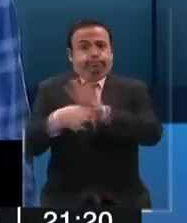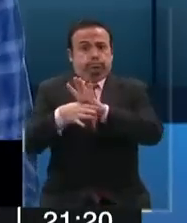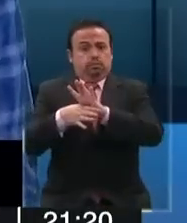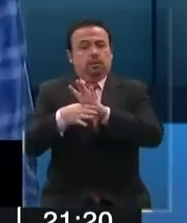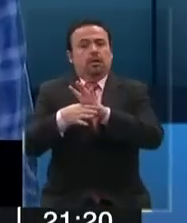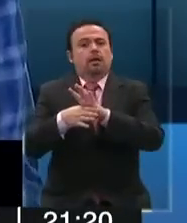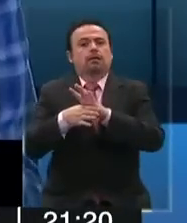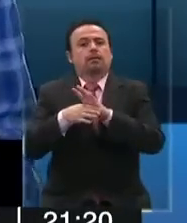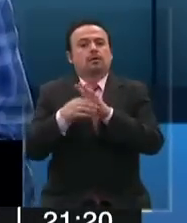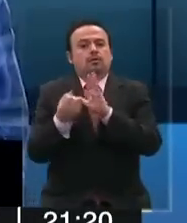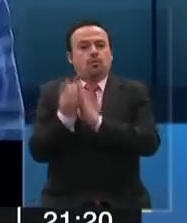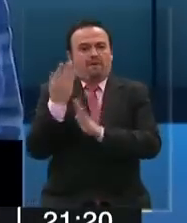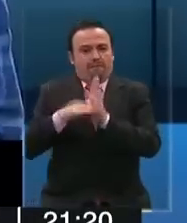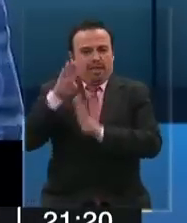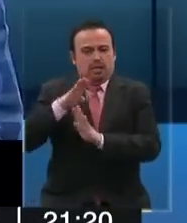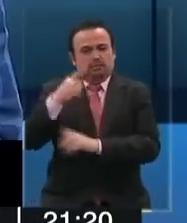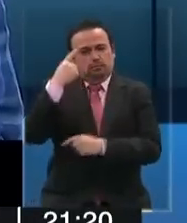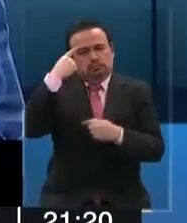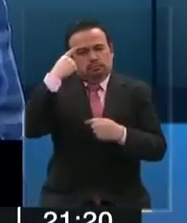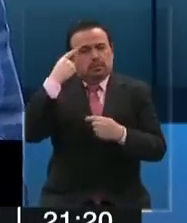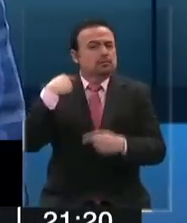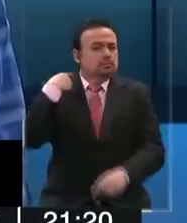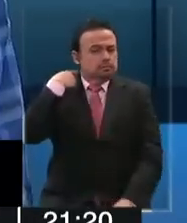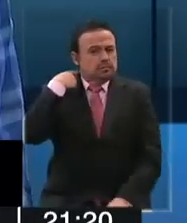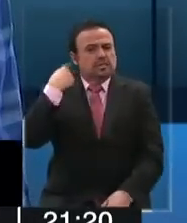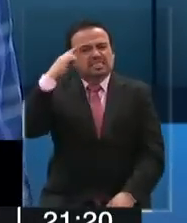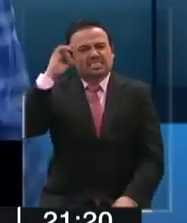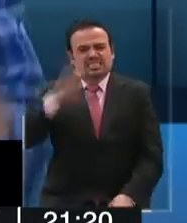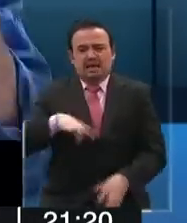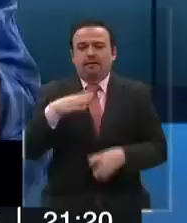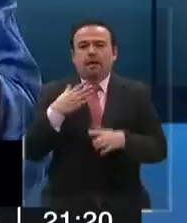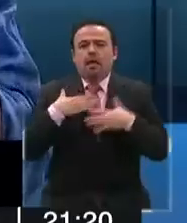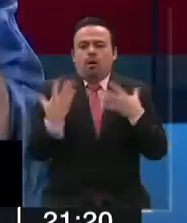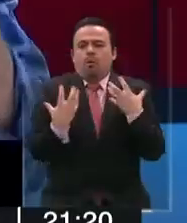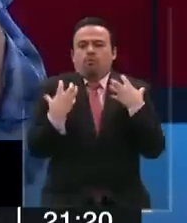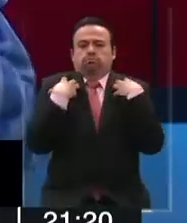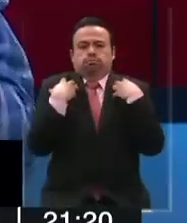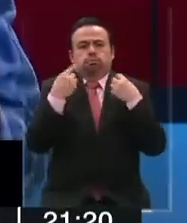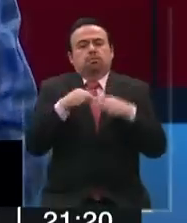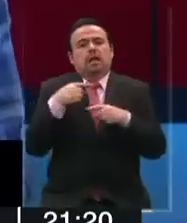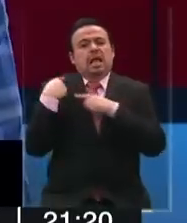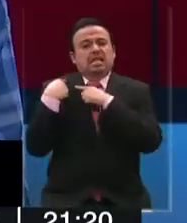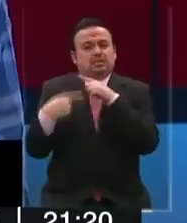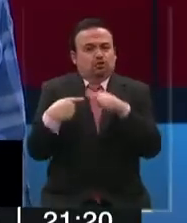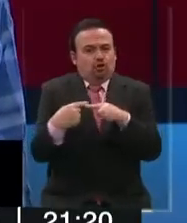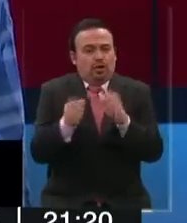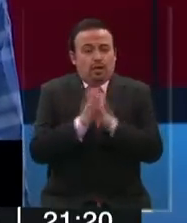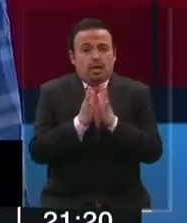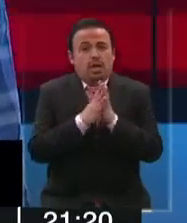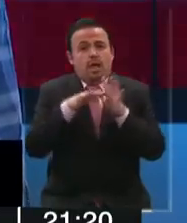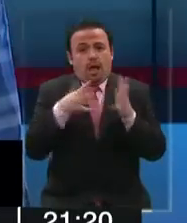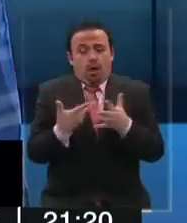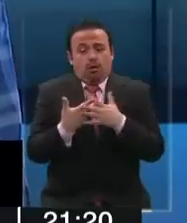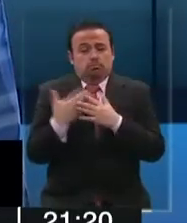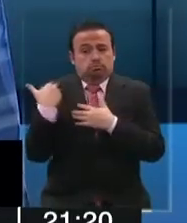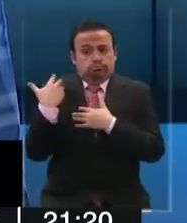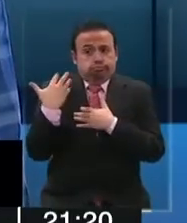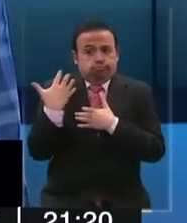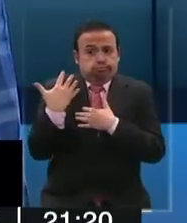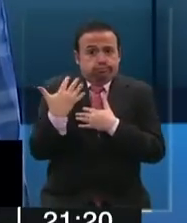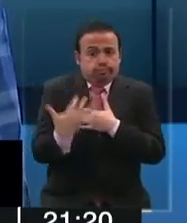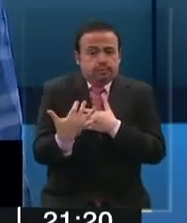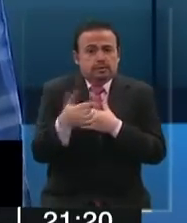es plenamente consciente de su rol histórico hoy un salto en el vacío puede